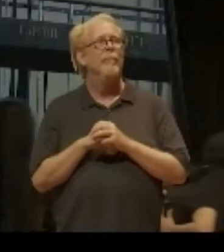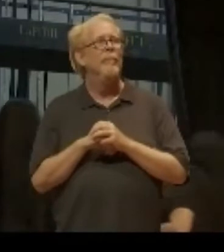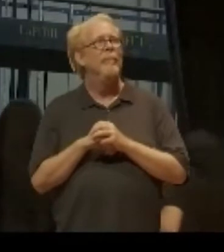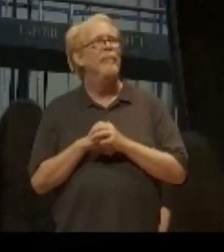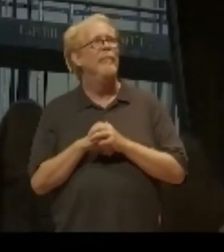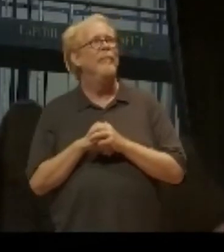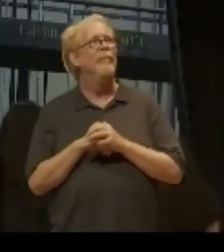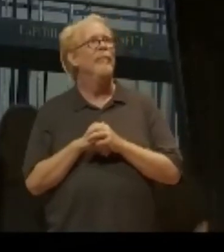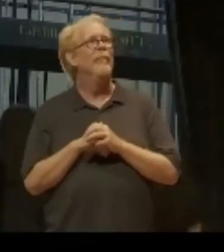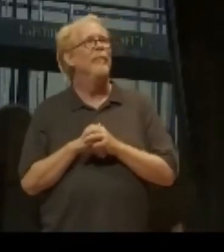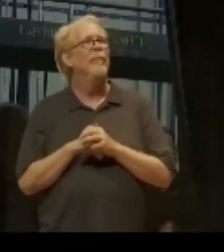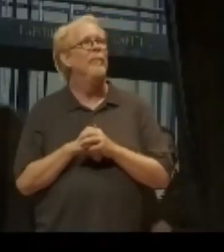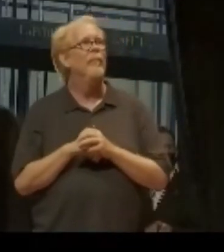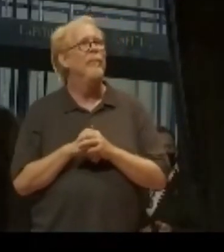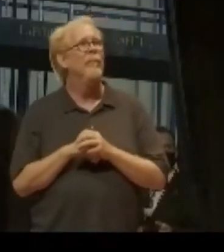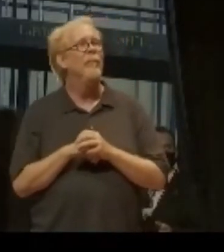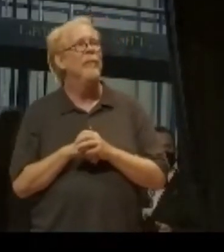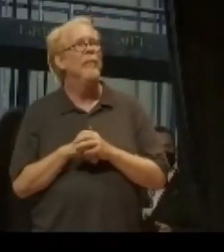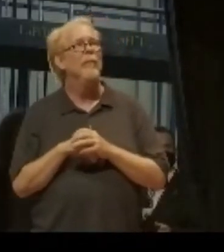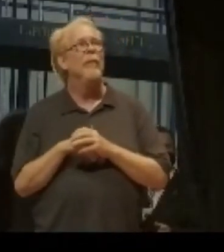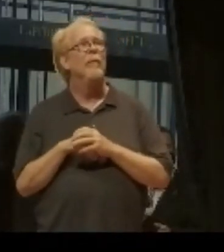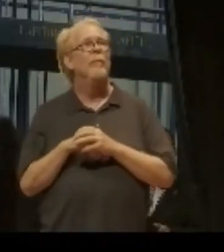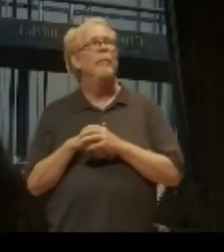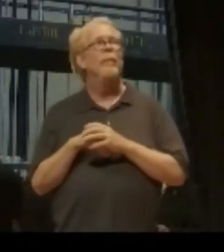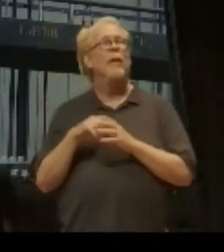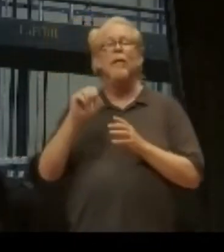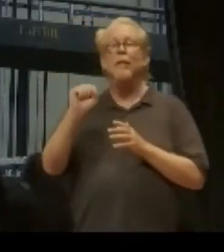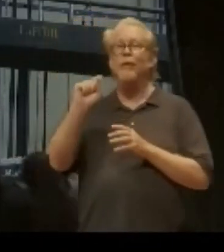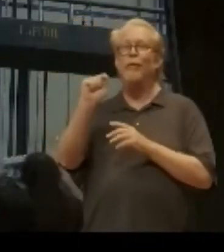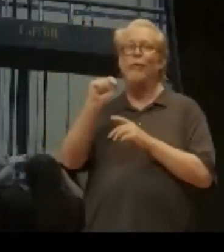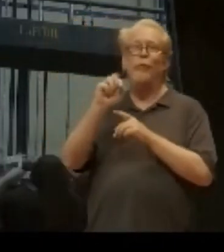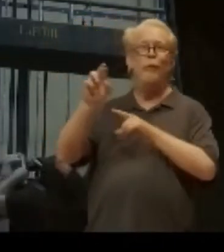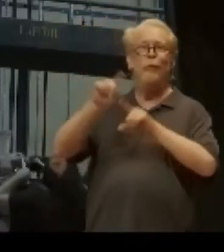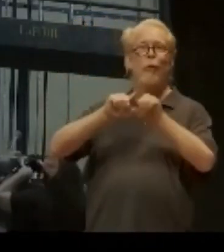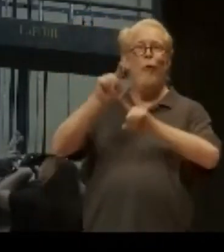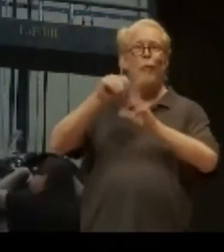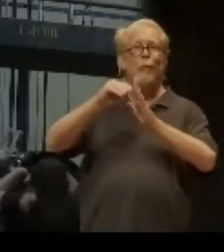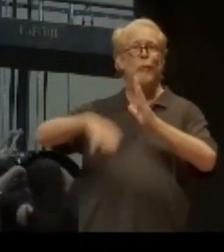Okay, the following are star students. Y bueno, los siguientes estudiantes.